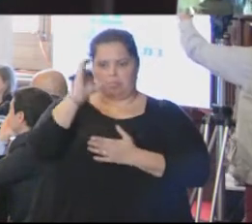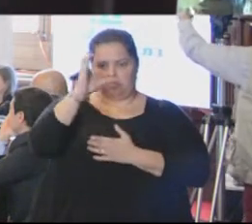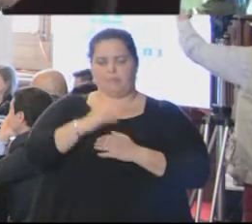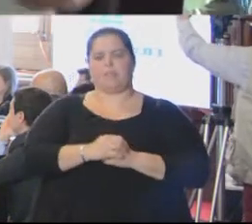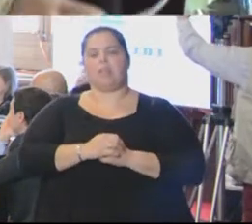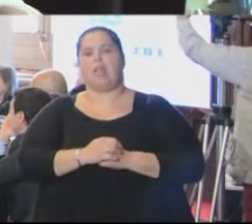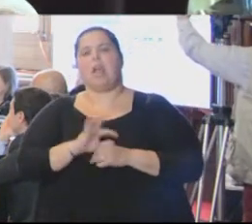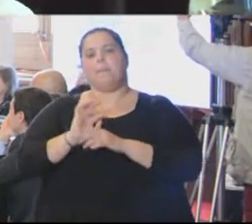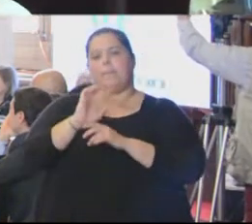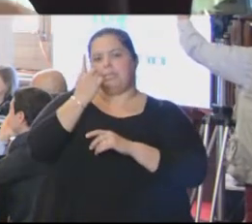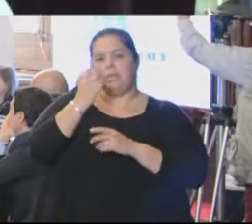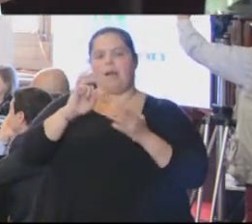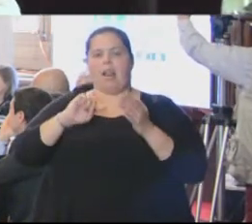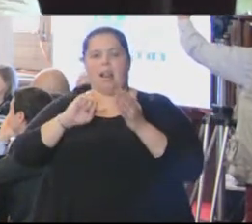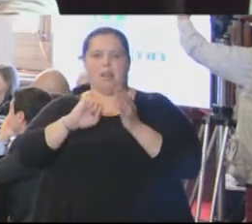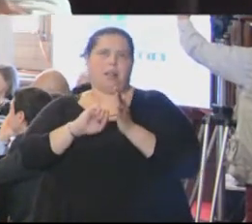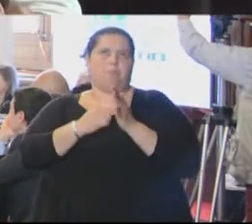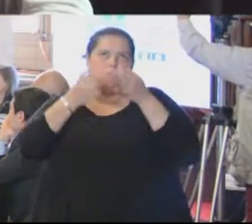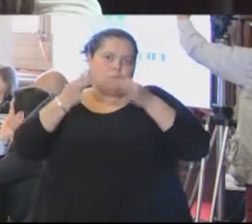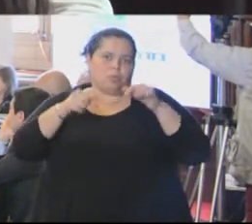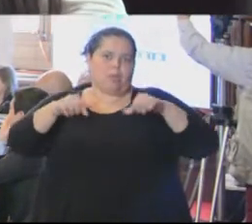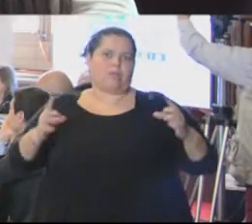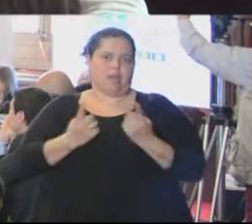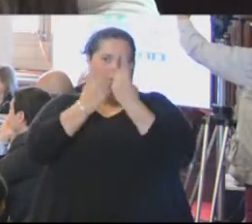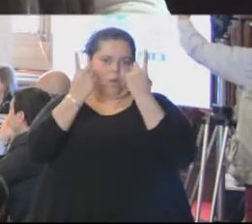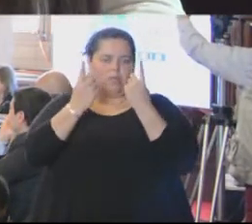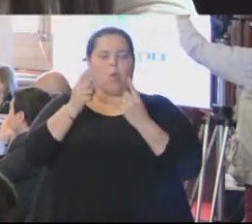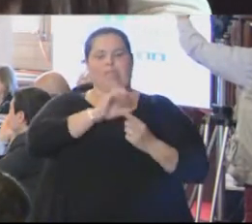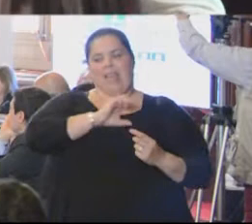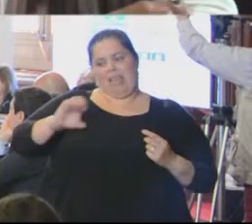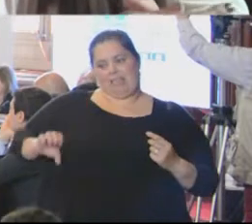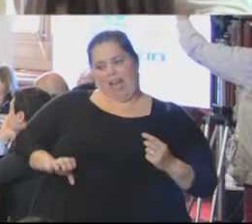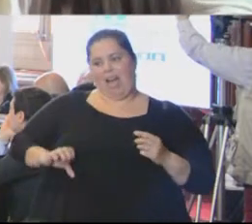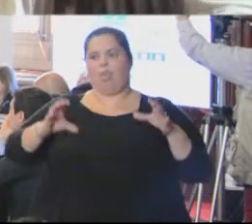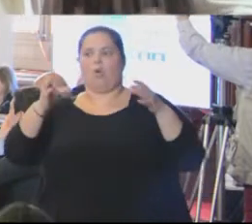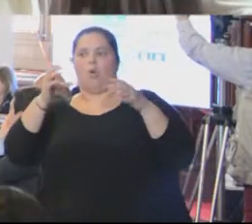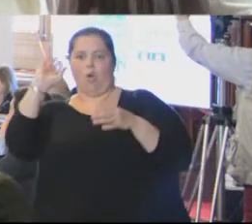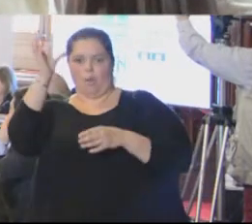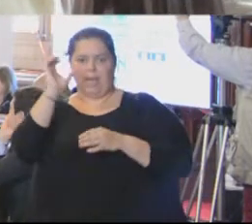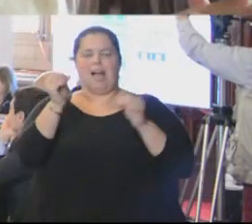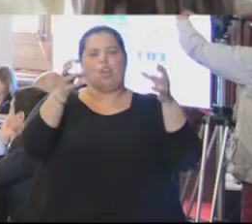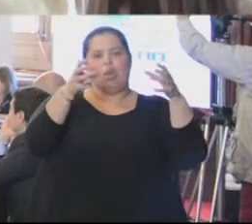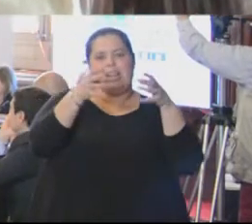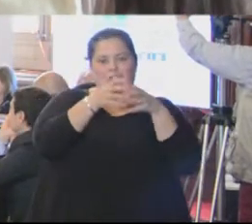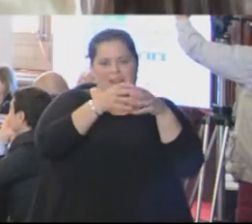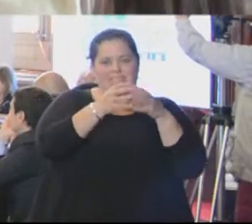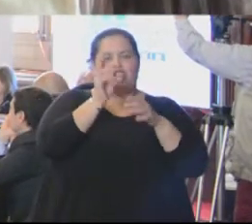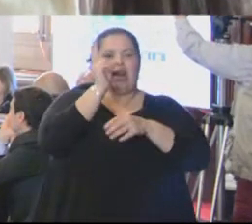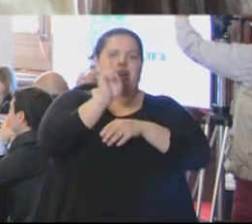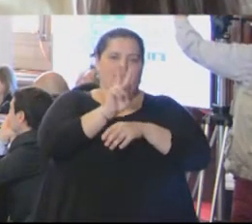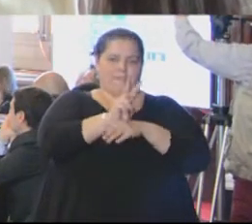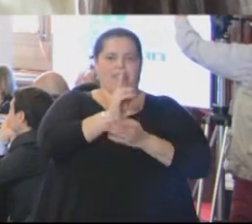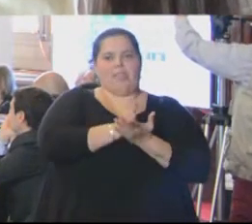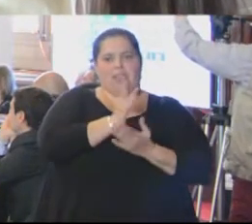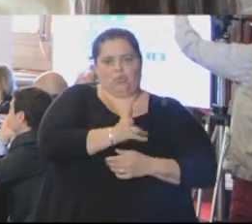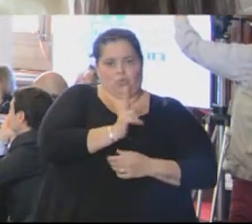El principal punto de desencuentro entre el Estado colombiano y las organizaciones sociales y defensoras de derechos humanos se encuentra en